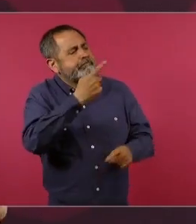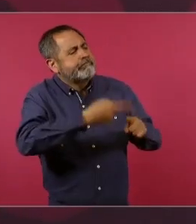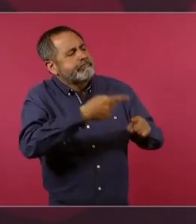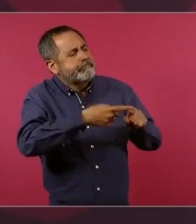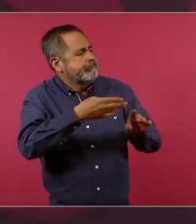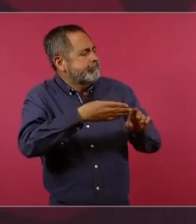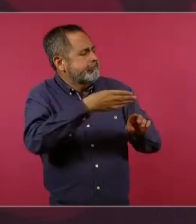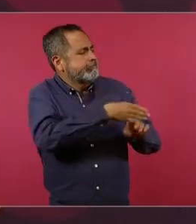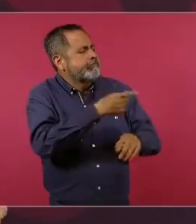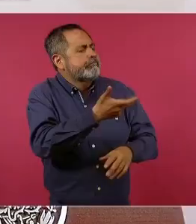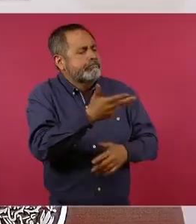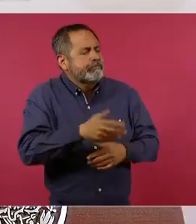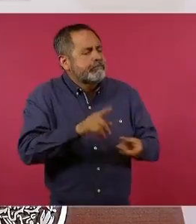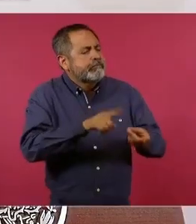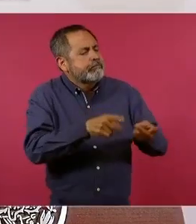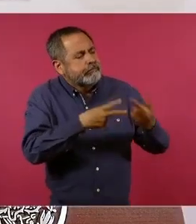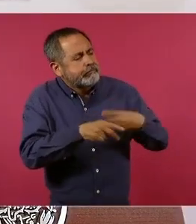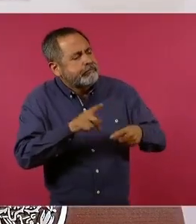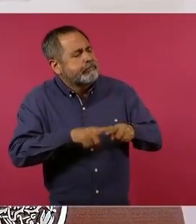quiénes son, de dónde vienen.